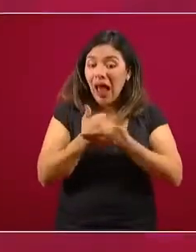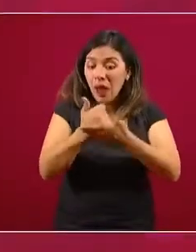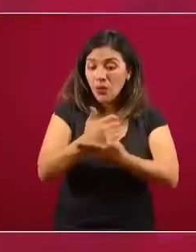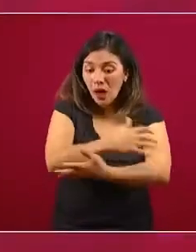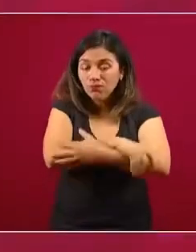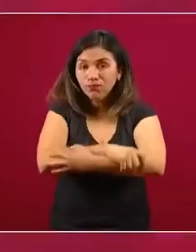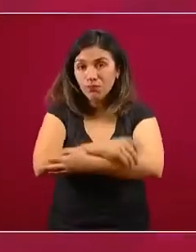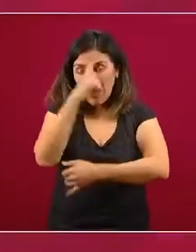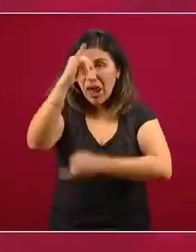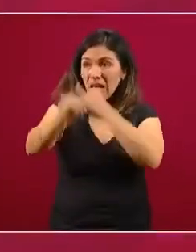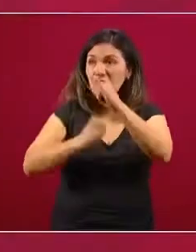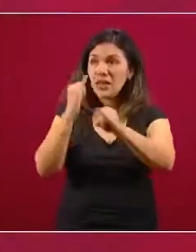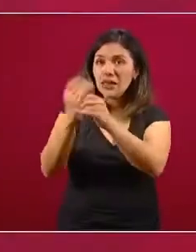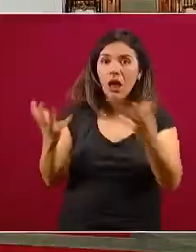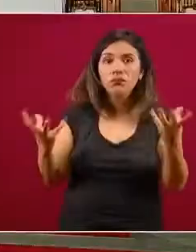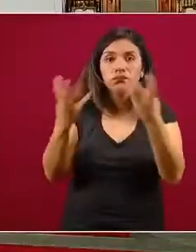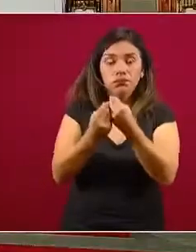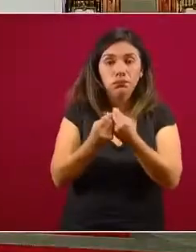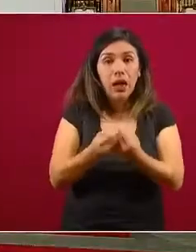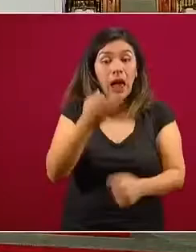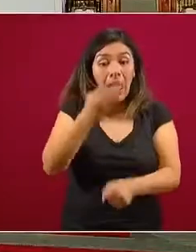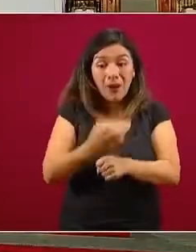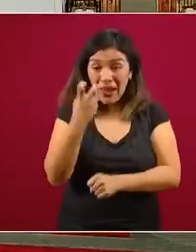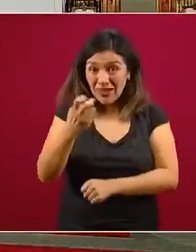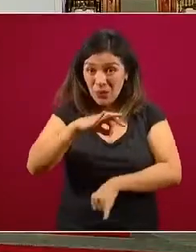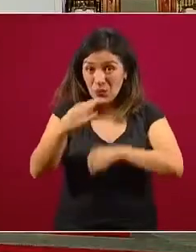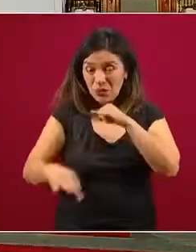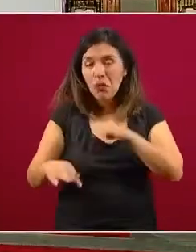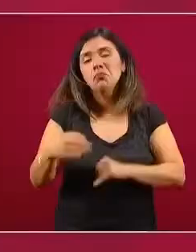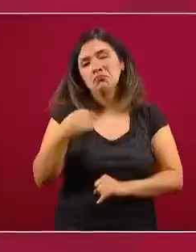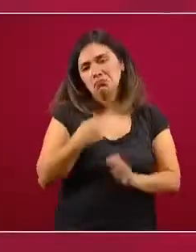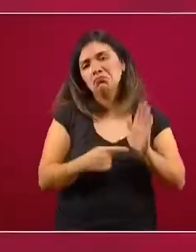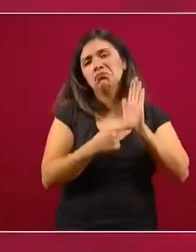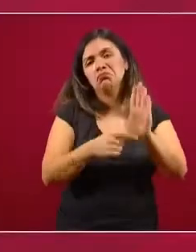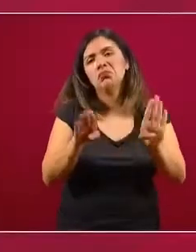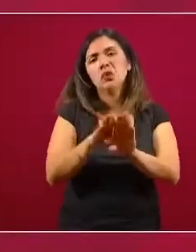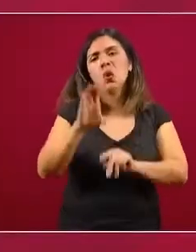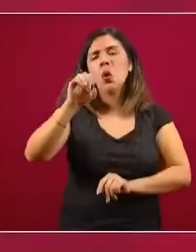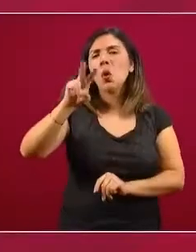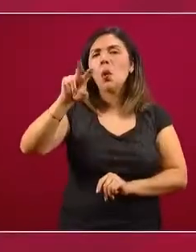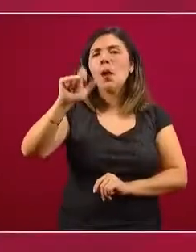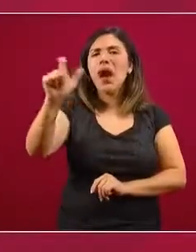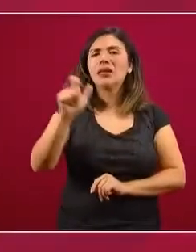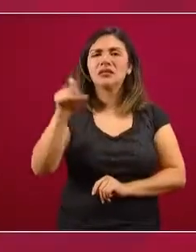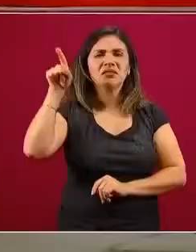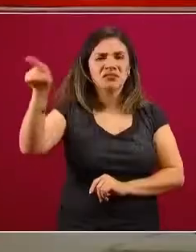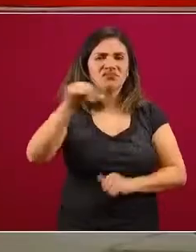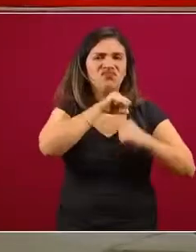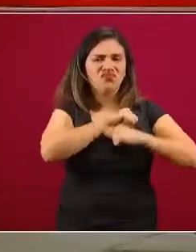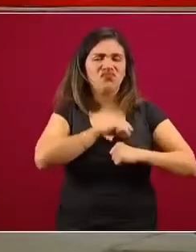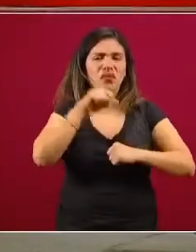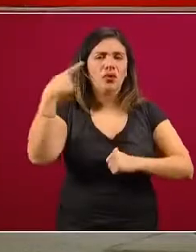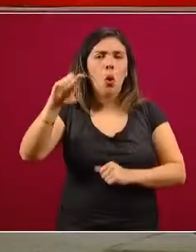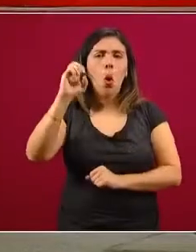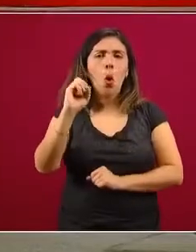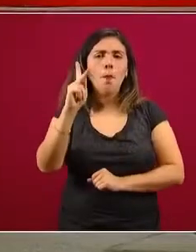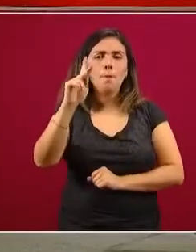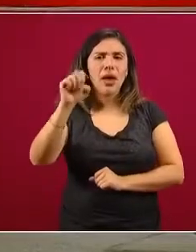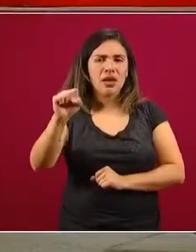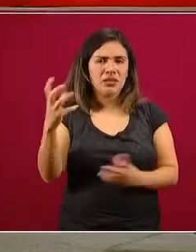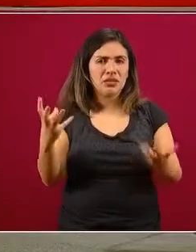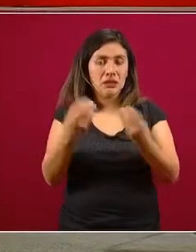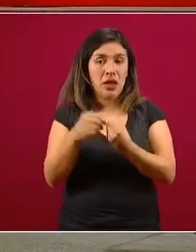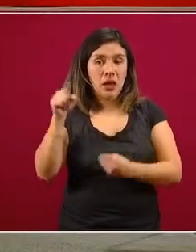los organismos internacionales. Y en este último destaco la plataforma COVAX, que es la plataforma de la Organización Panamericana de la